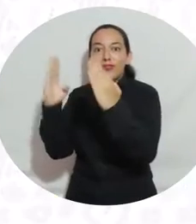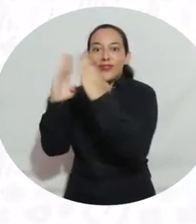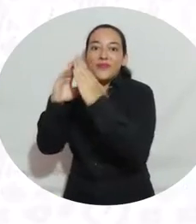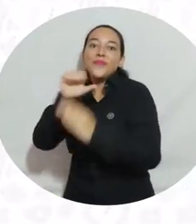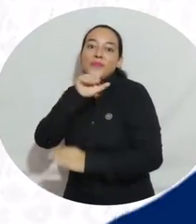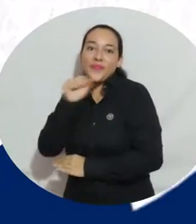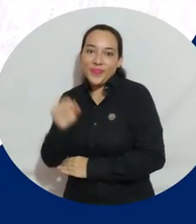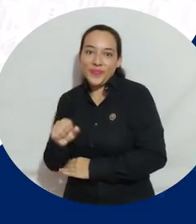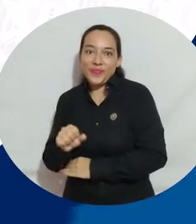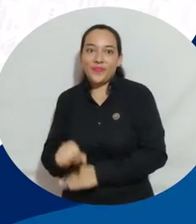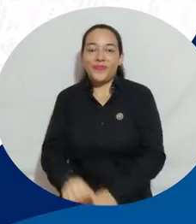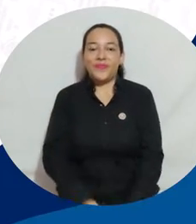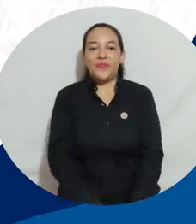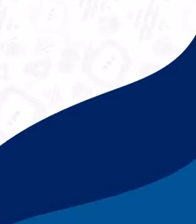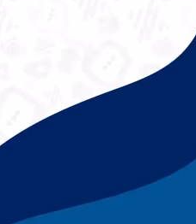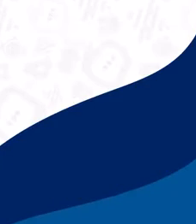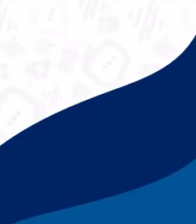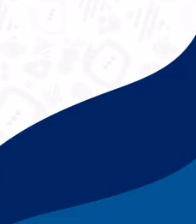Asilo.